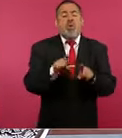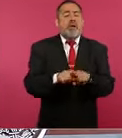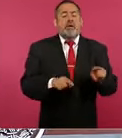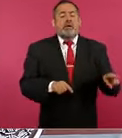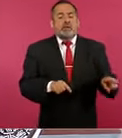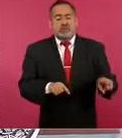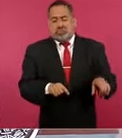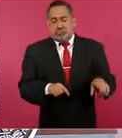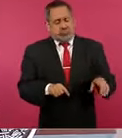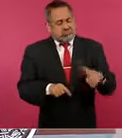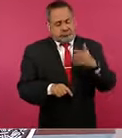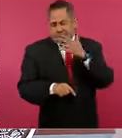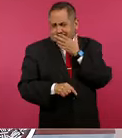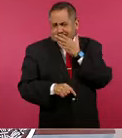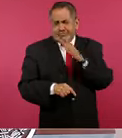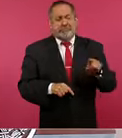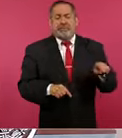se portaron